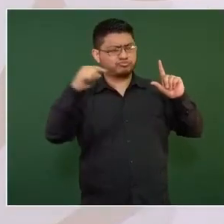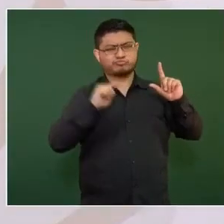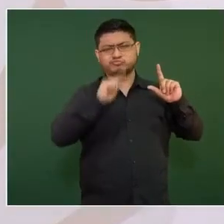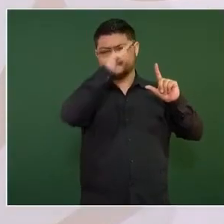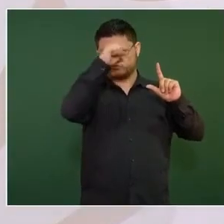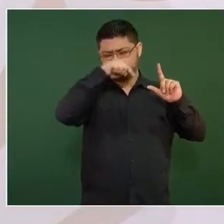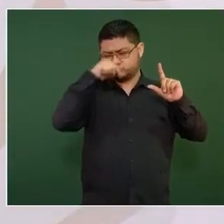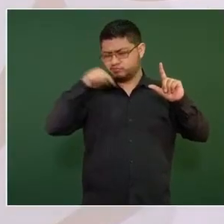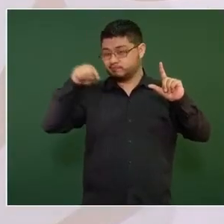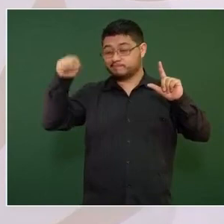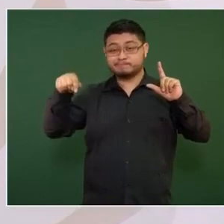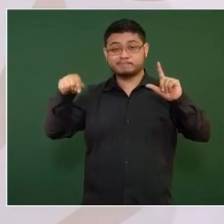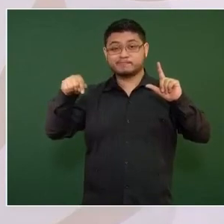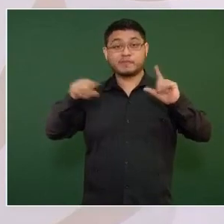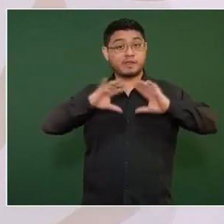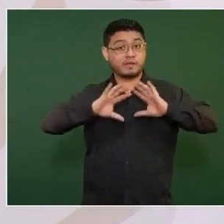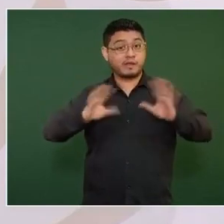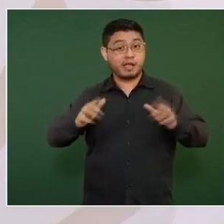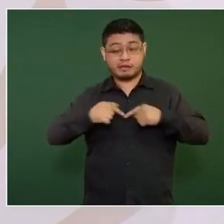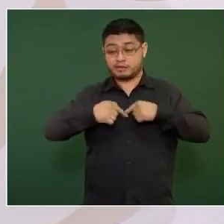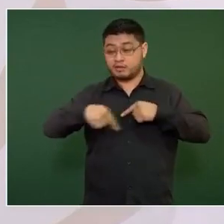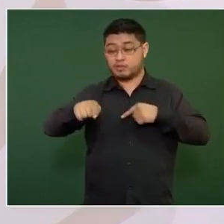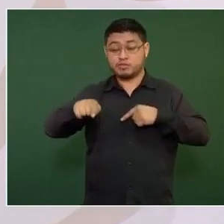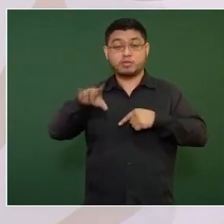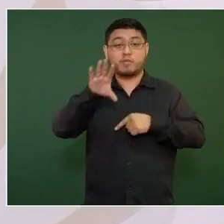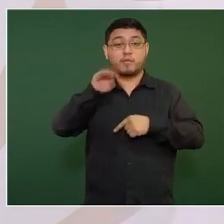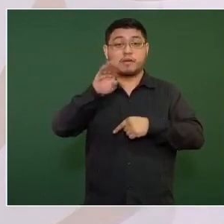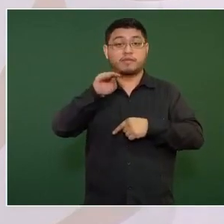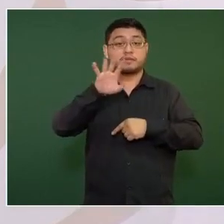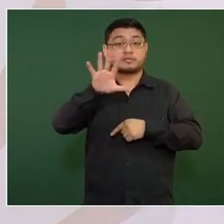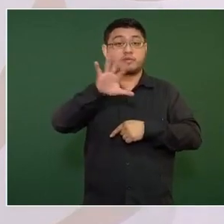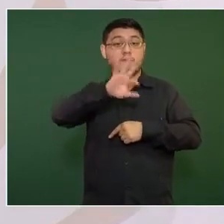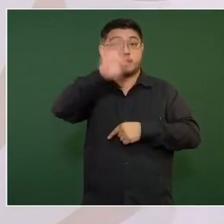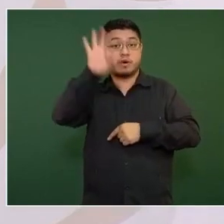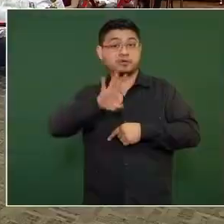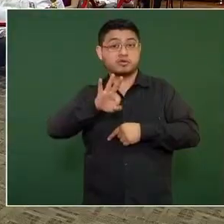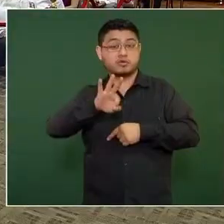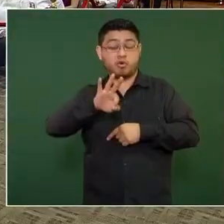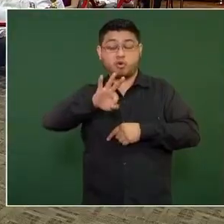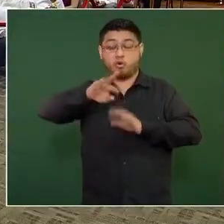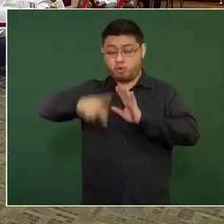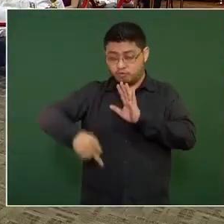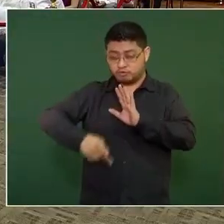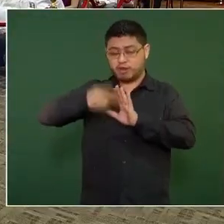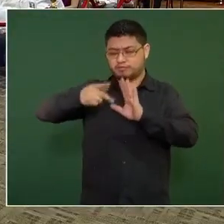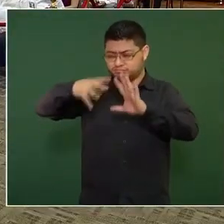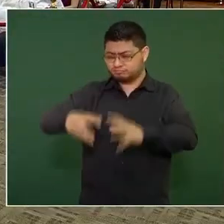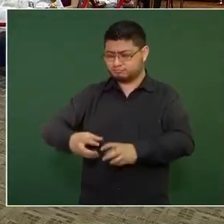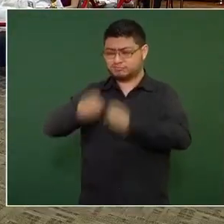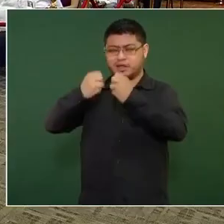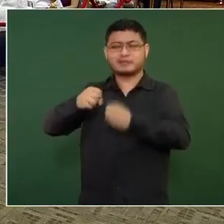Ya llevamos el 95% en la rehabilitación de